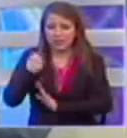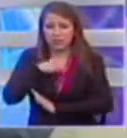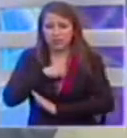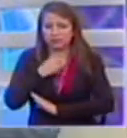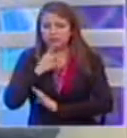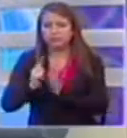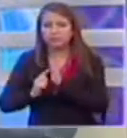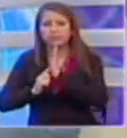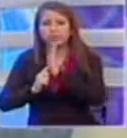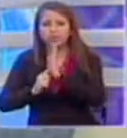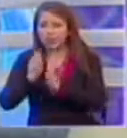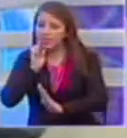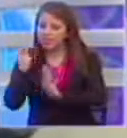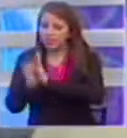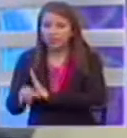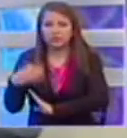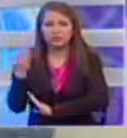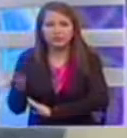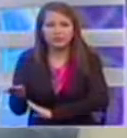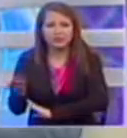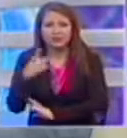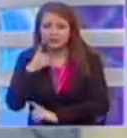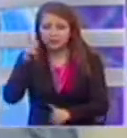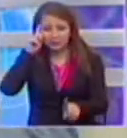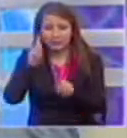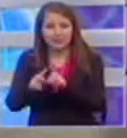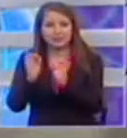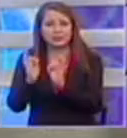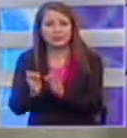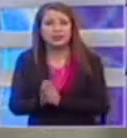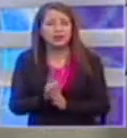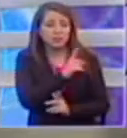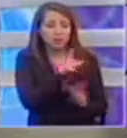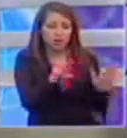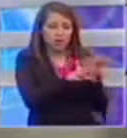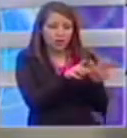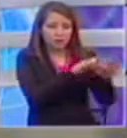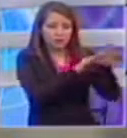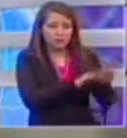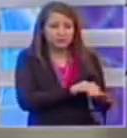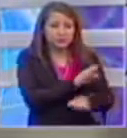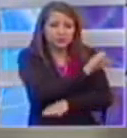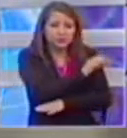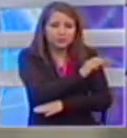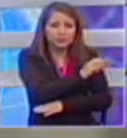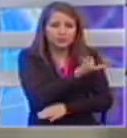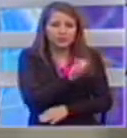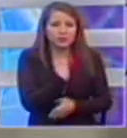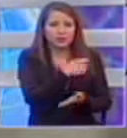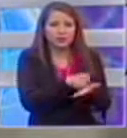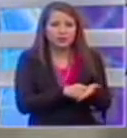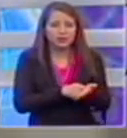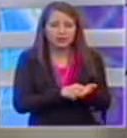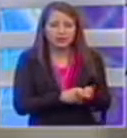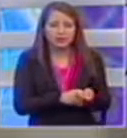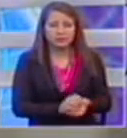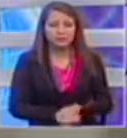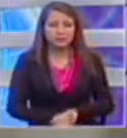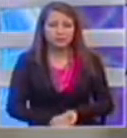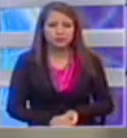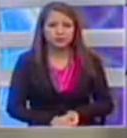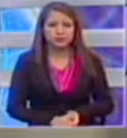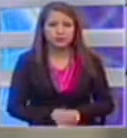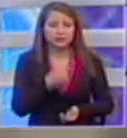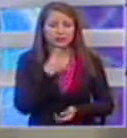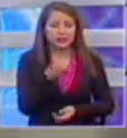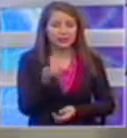nosotros presentarle una denuncia, pero deberían actuar de oficio. Pero la ley respalda al Consejo Nacional Electoral, es decir, ¿existe